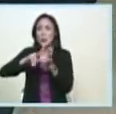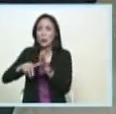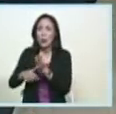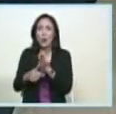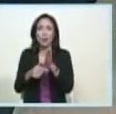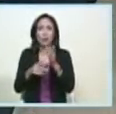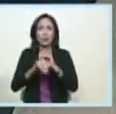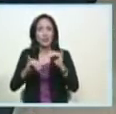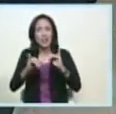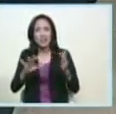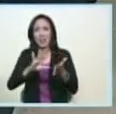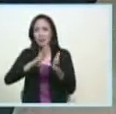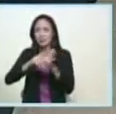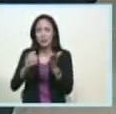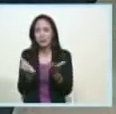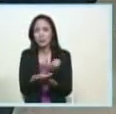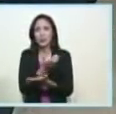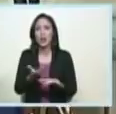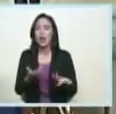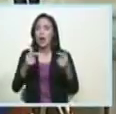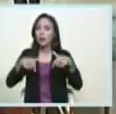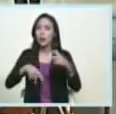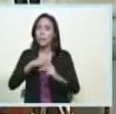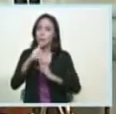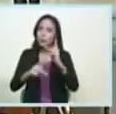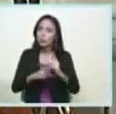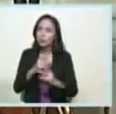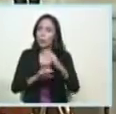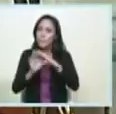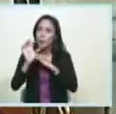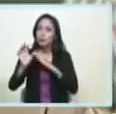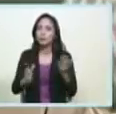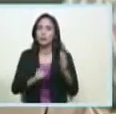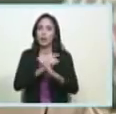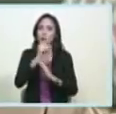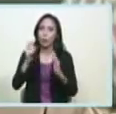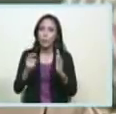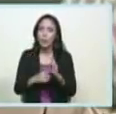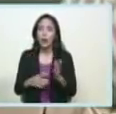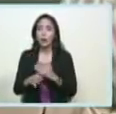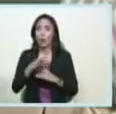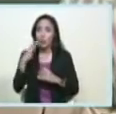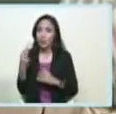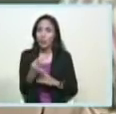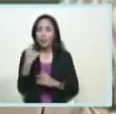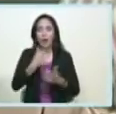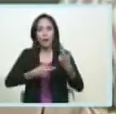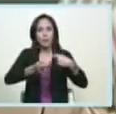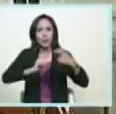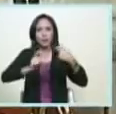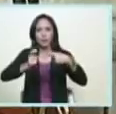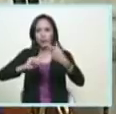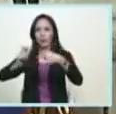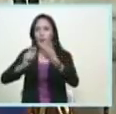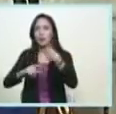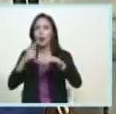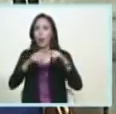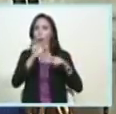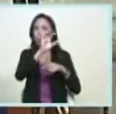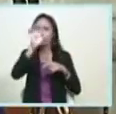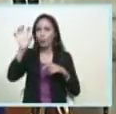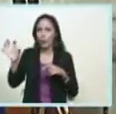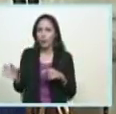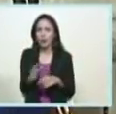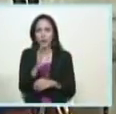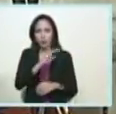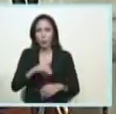para hacer al país un país productivo diversificado y más adelante verdaderamente exportador consolidado lo tenemos todo para